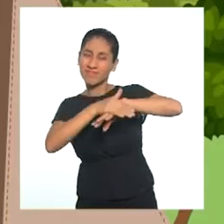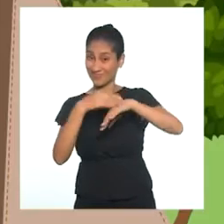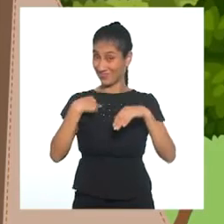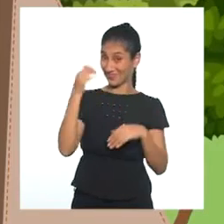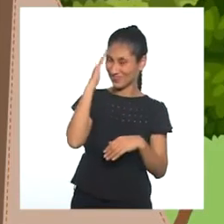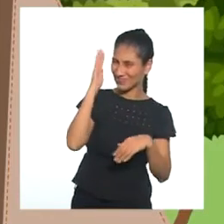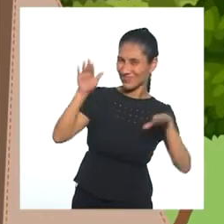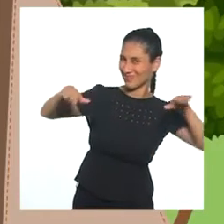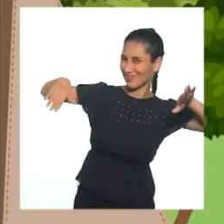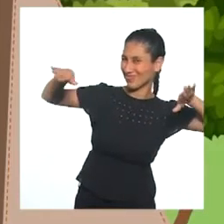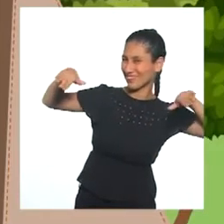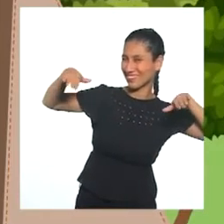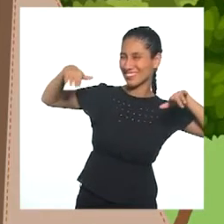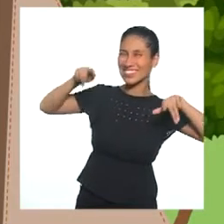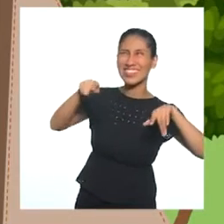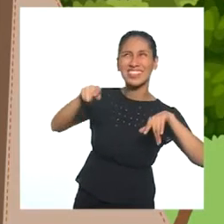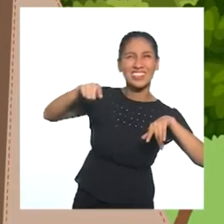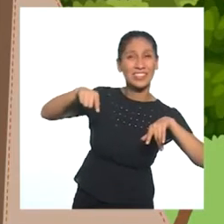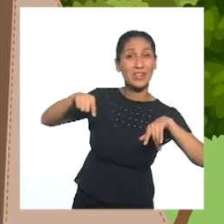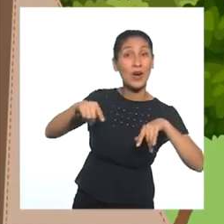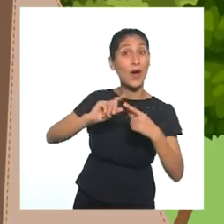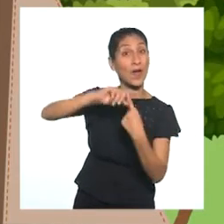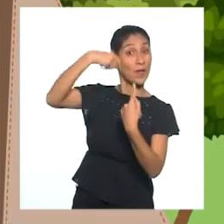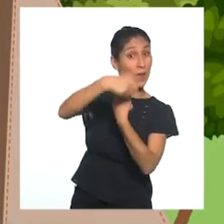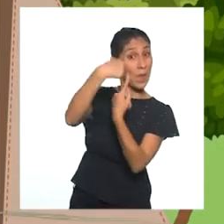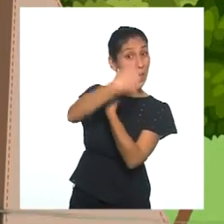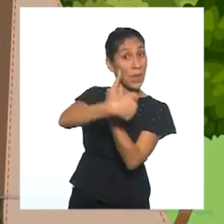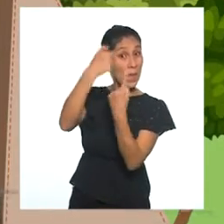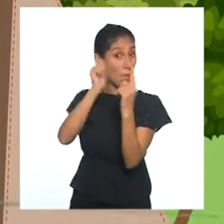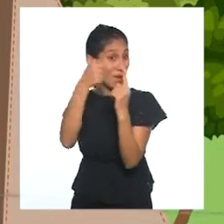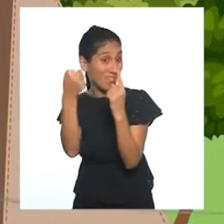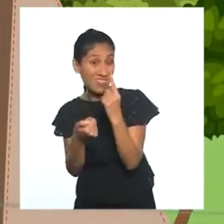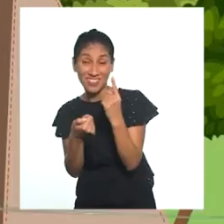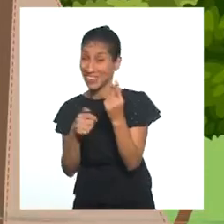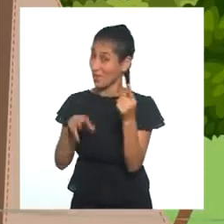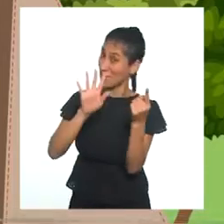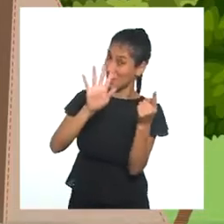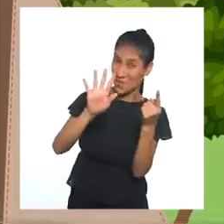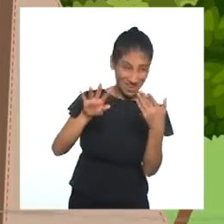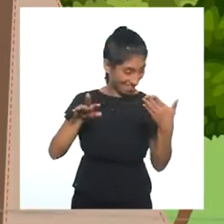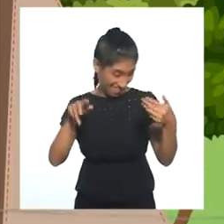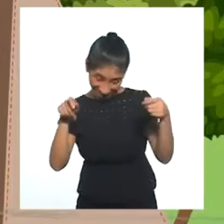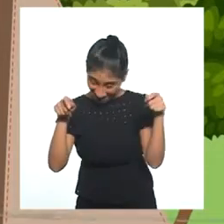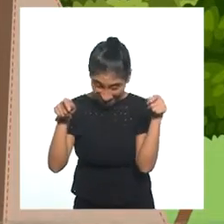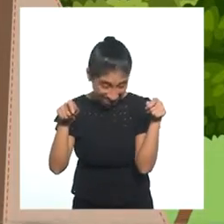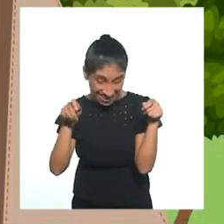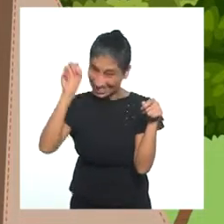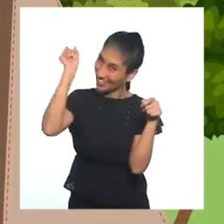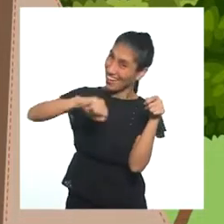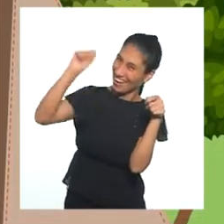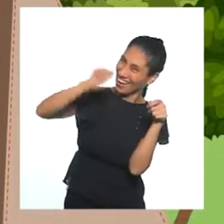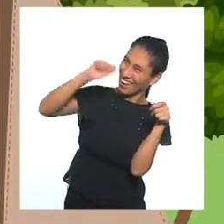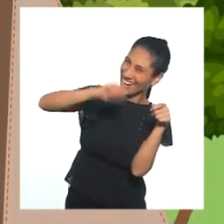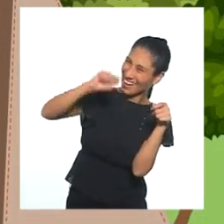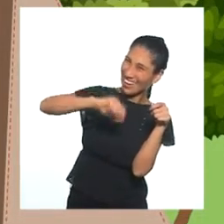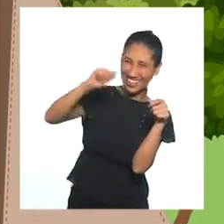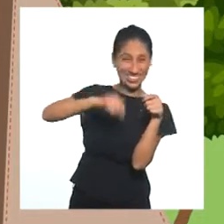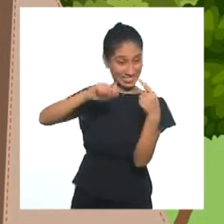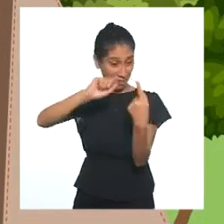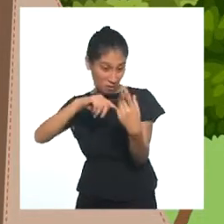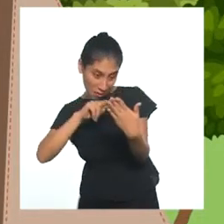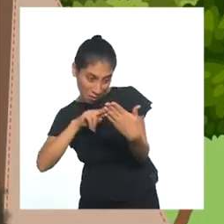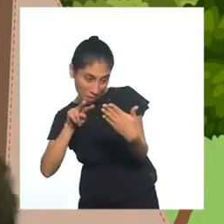¡Sí! ¡Eso es un plátano! ¡Es verdad! ¡Sí! ¡Qué